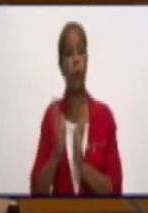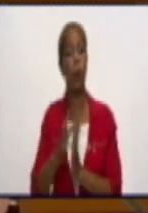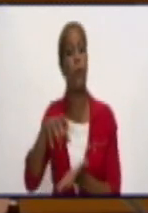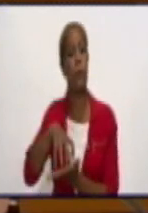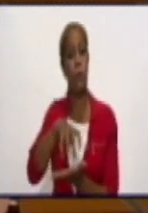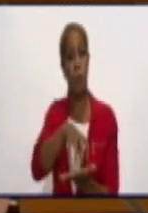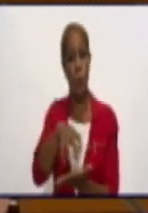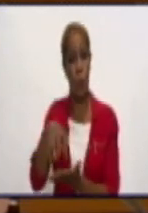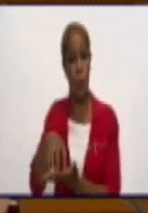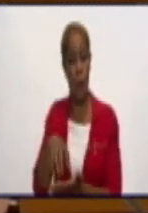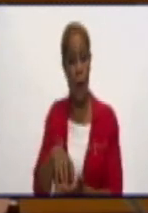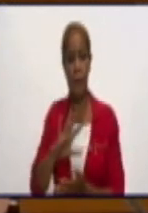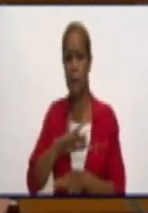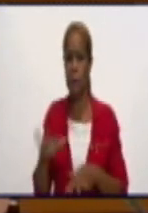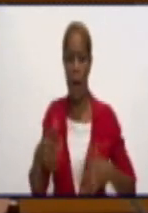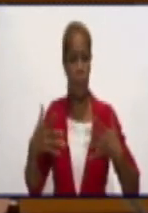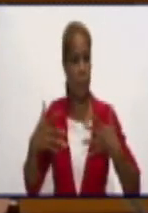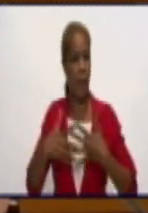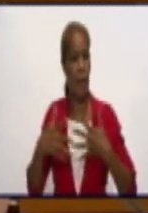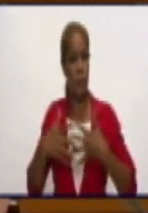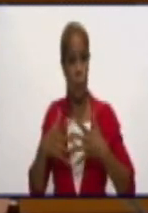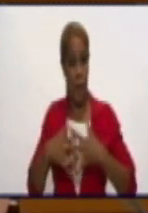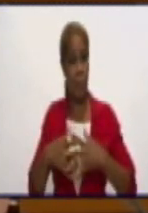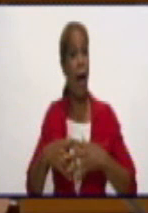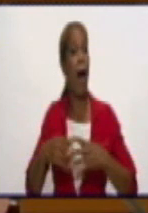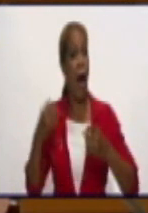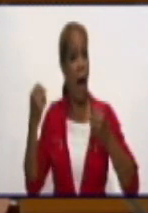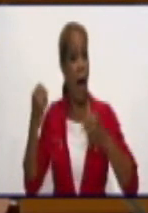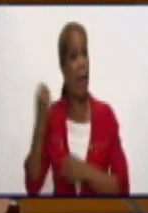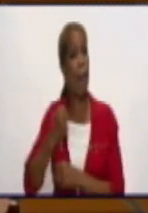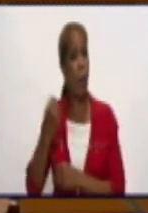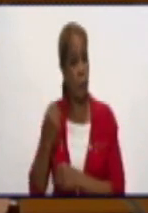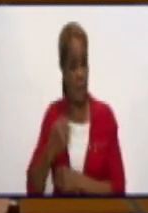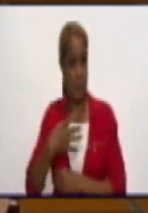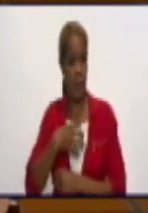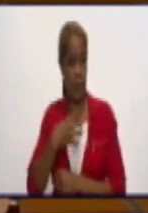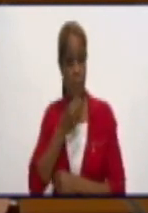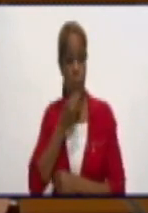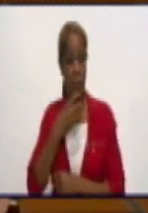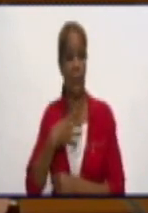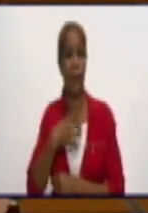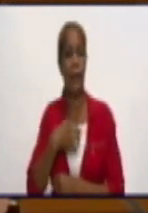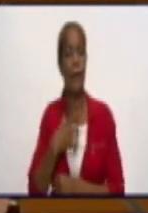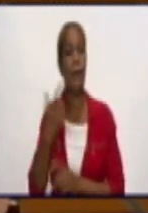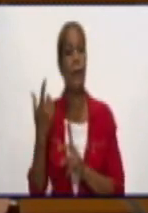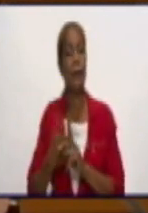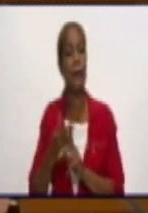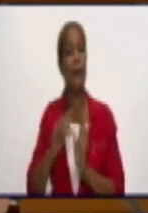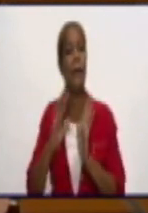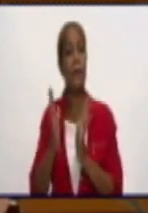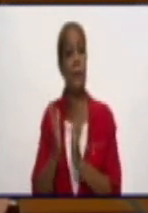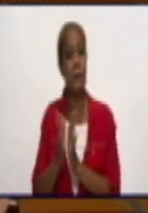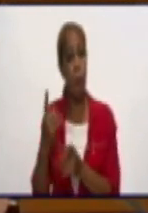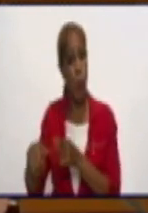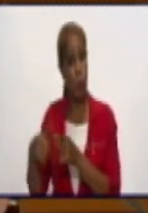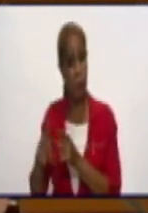están sincronizadas al CEN actualmente y a la potencia que mencioné, y las que están fuera, por las causas